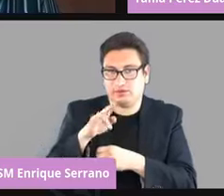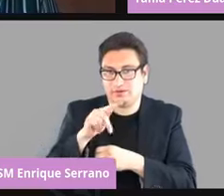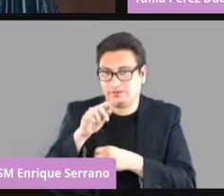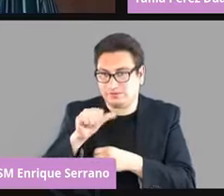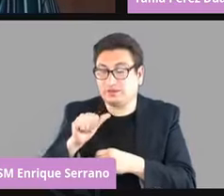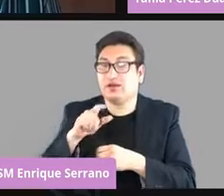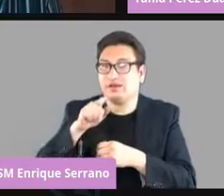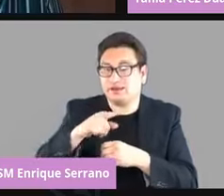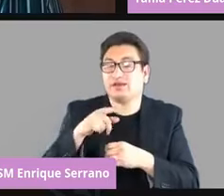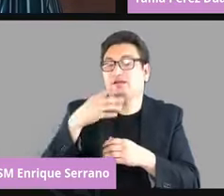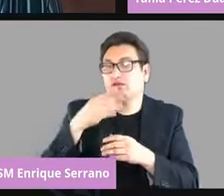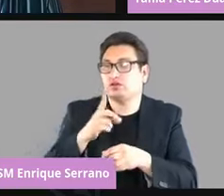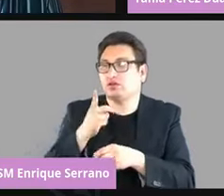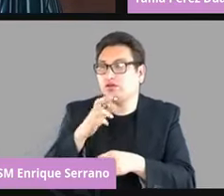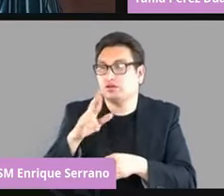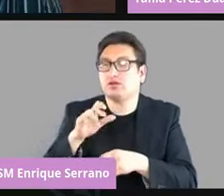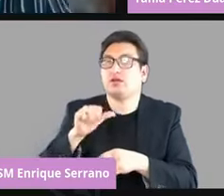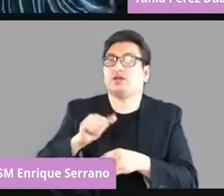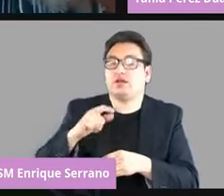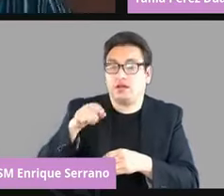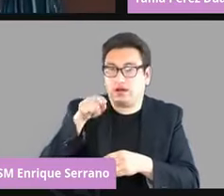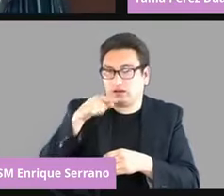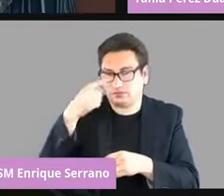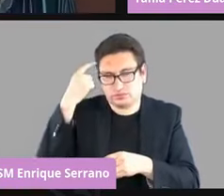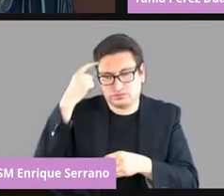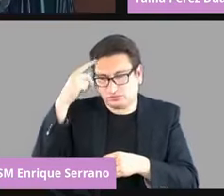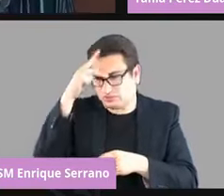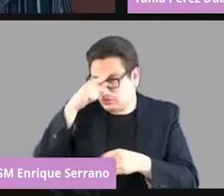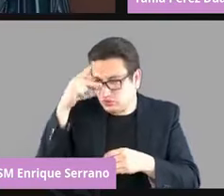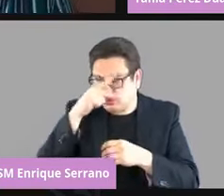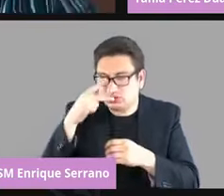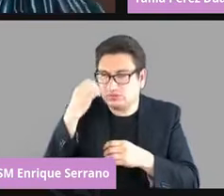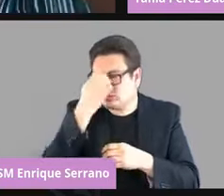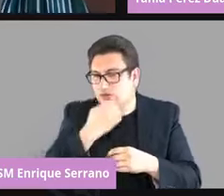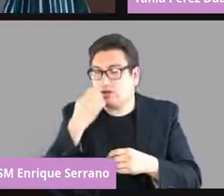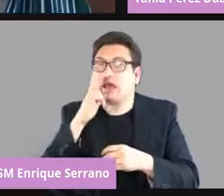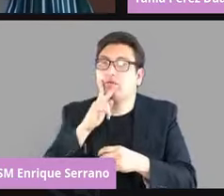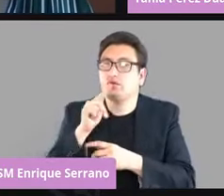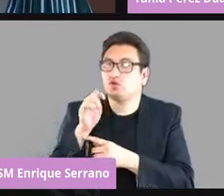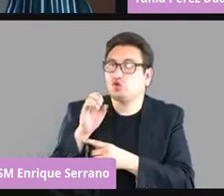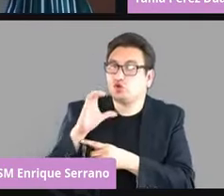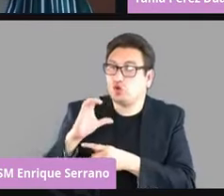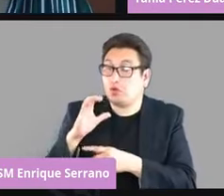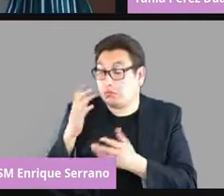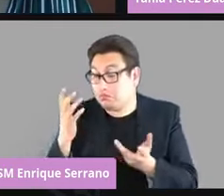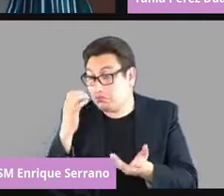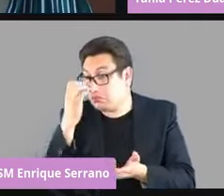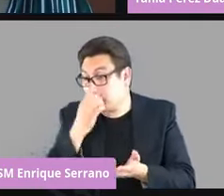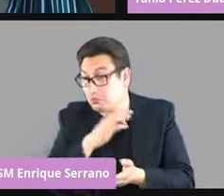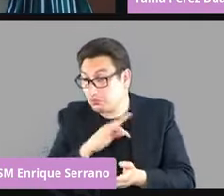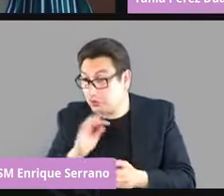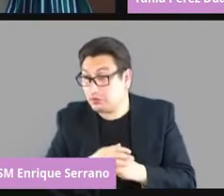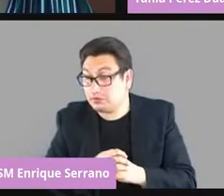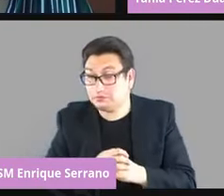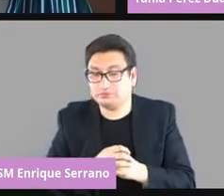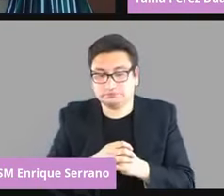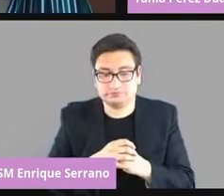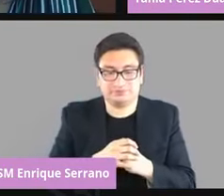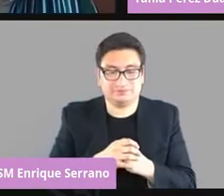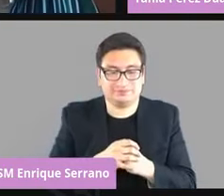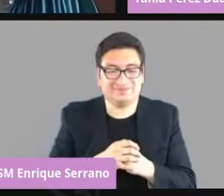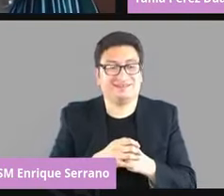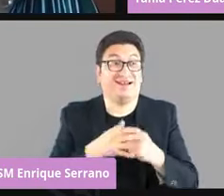en neurociencias y psicoanálisis. ¿Se podrá trabajar el TOC en psicoanálisis, Tania? ¡Ay,